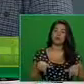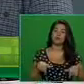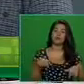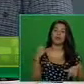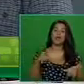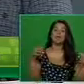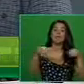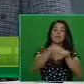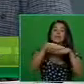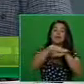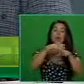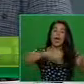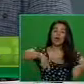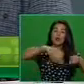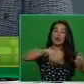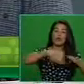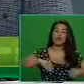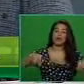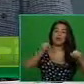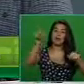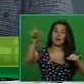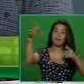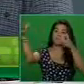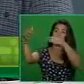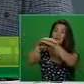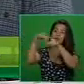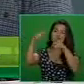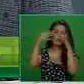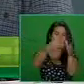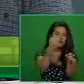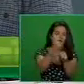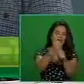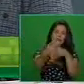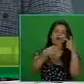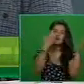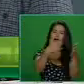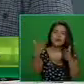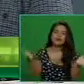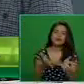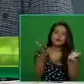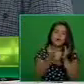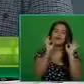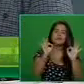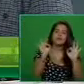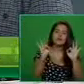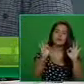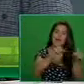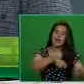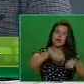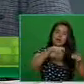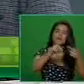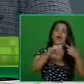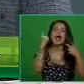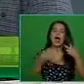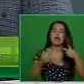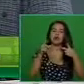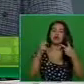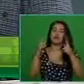tenemos un Ministerio de Agricultura y Tierra que está dedicado a las políticas agrícolas en exclusiva. Tenemos una nueva